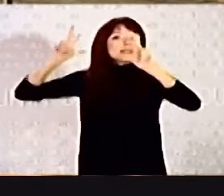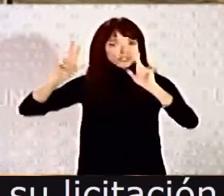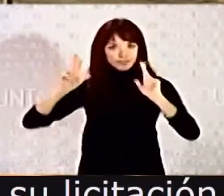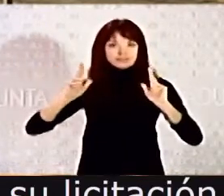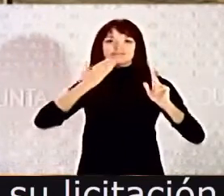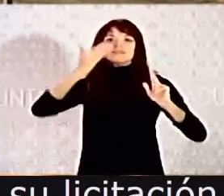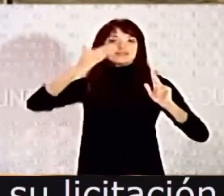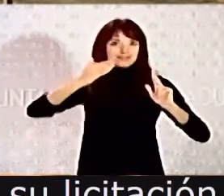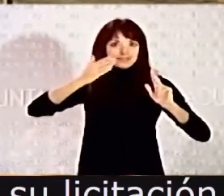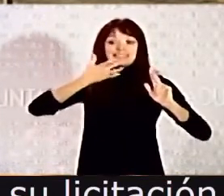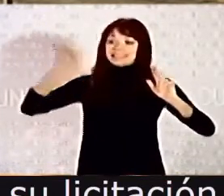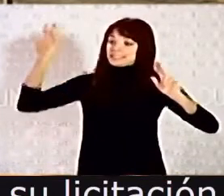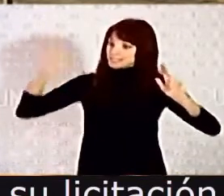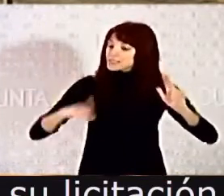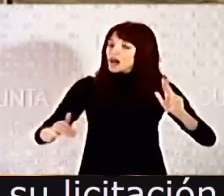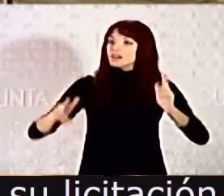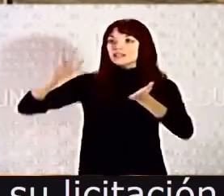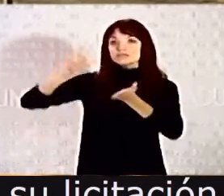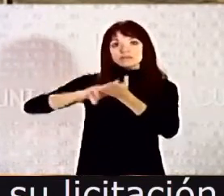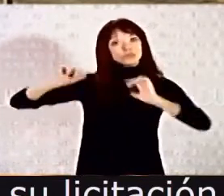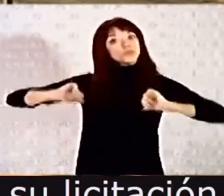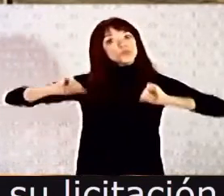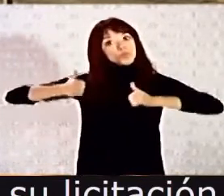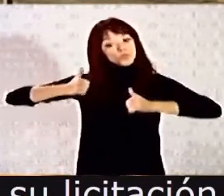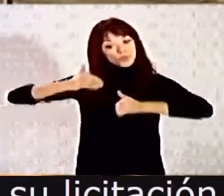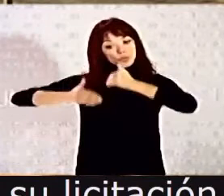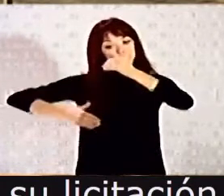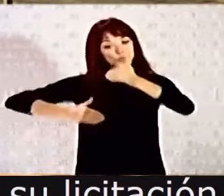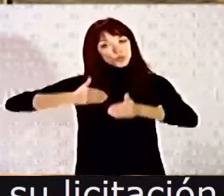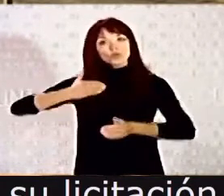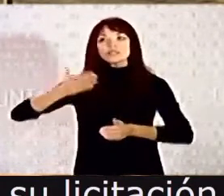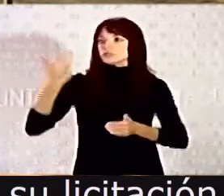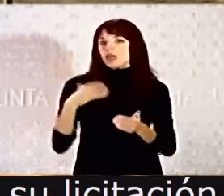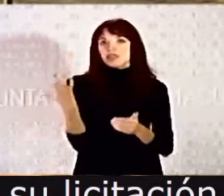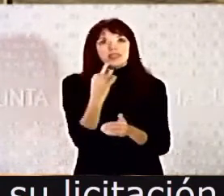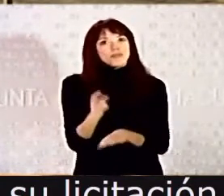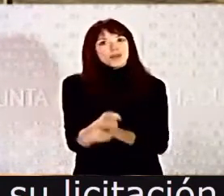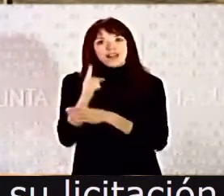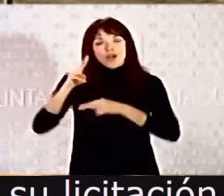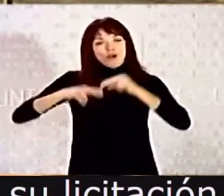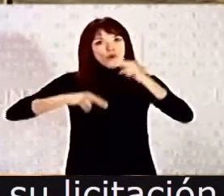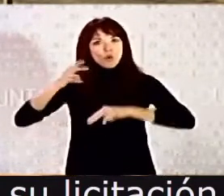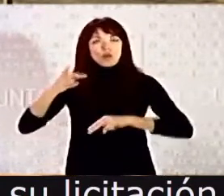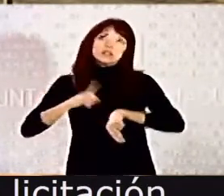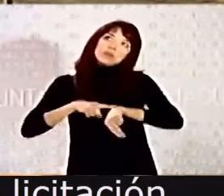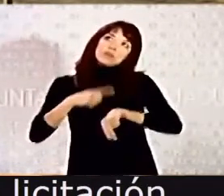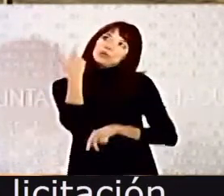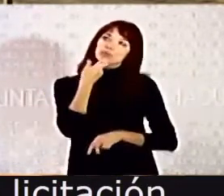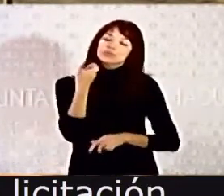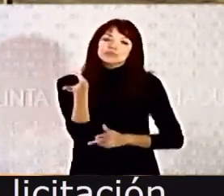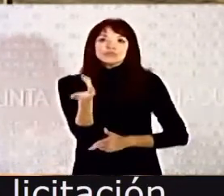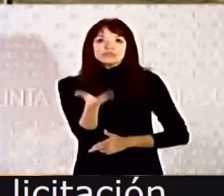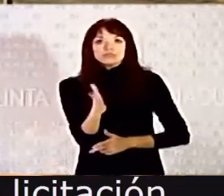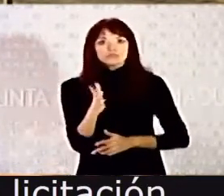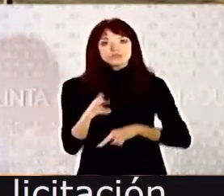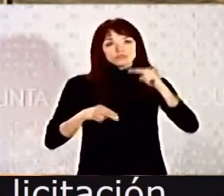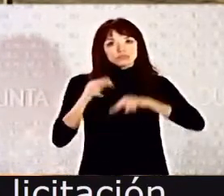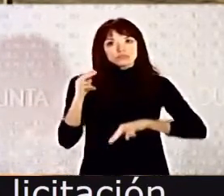empiece el procedimiento de licitación, tiene que empezar la obra. El tiempo estimado de una obra de estas